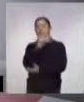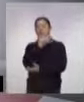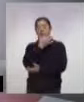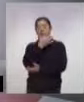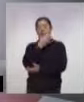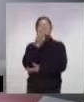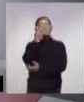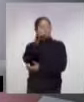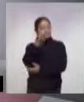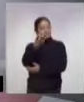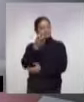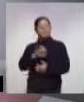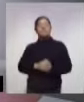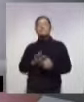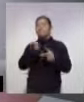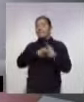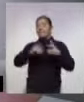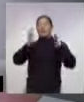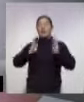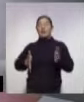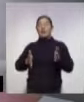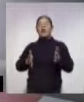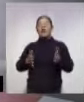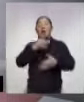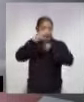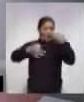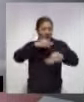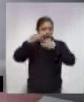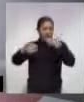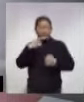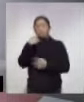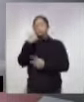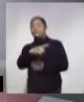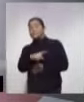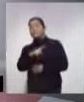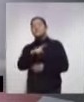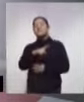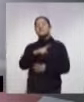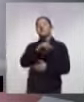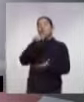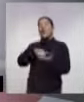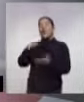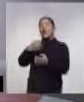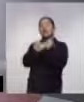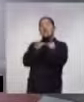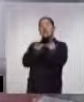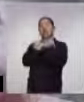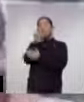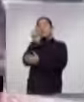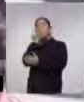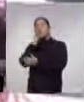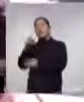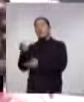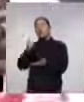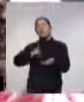2:39 y precisamente ya iniciaron las jornadas de prevención del delito en centros educativos del estado.